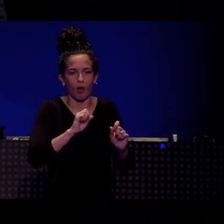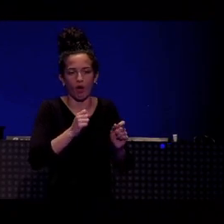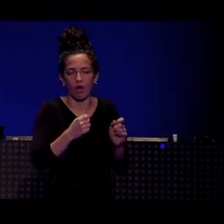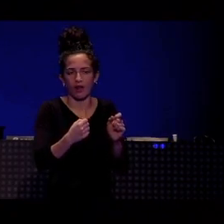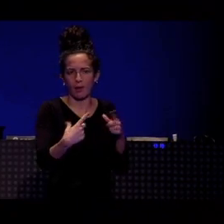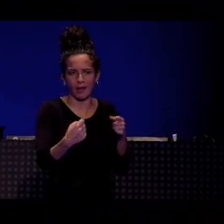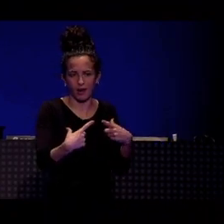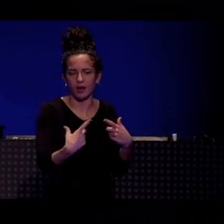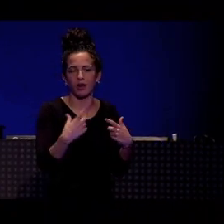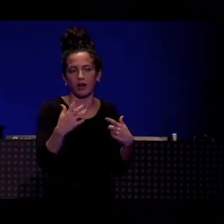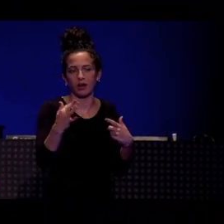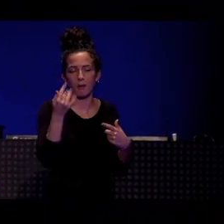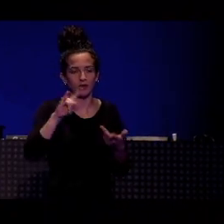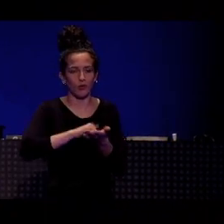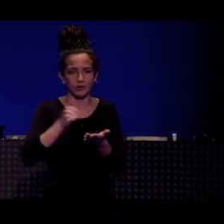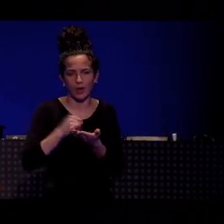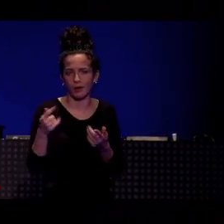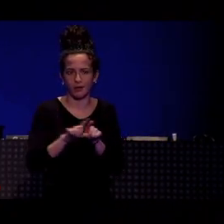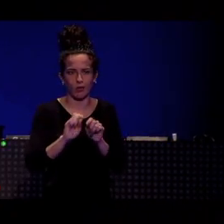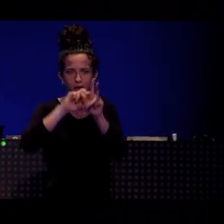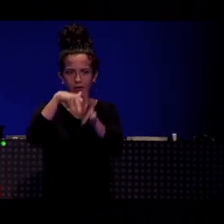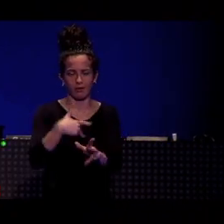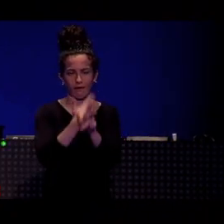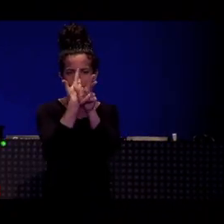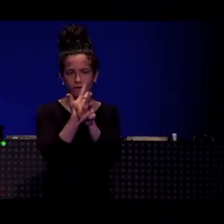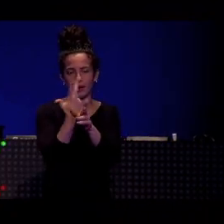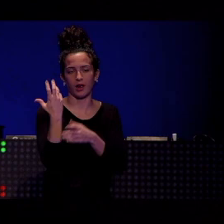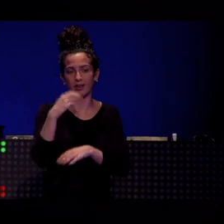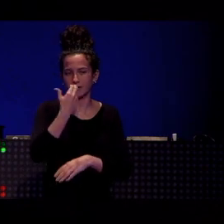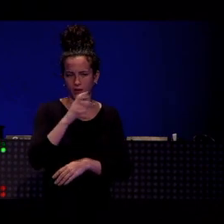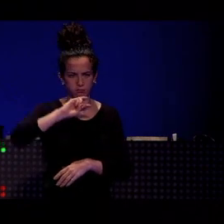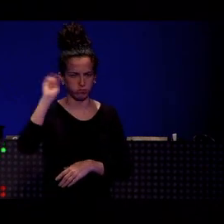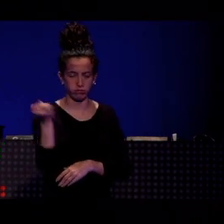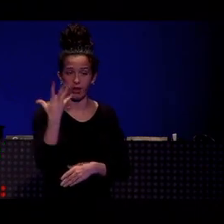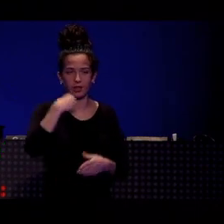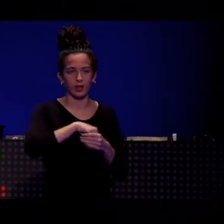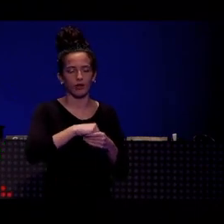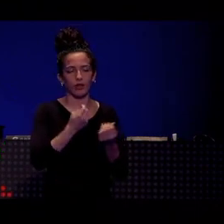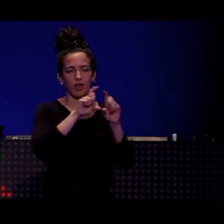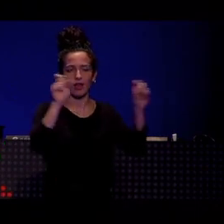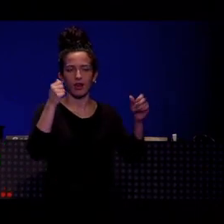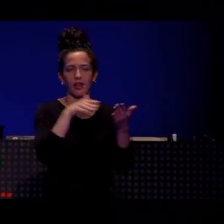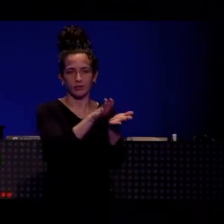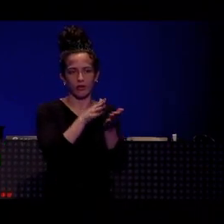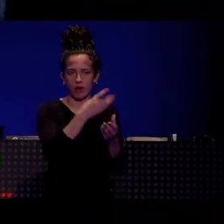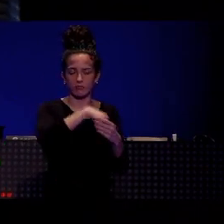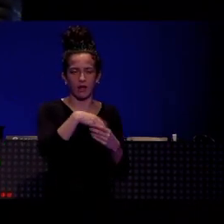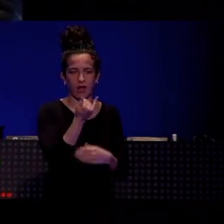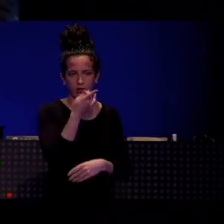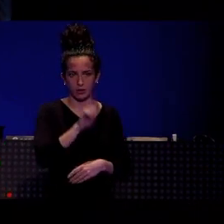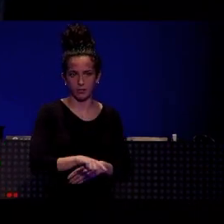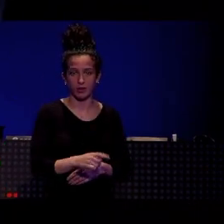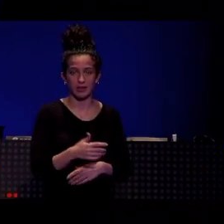otras plataformas más desarrolladas que tenemos internas en nuestra editorial estoy hablando básicamente de estar siempre